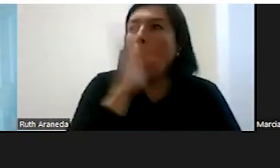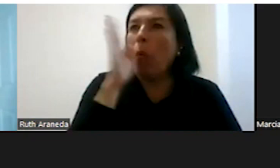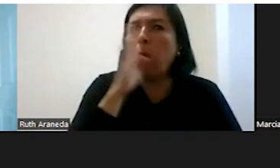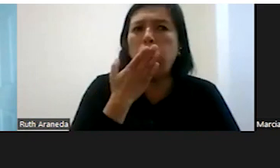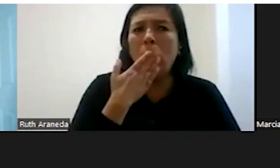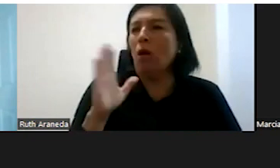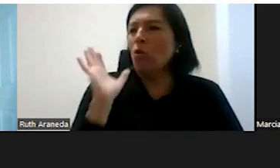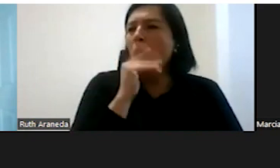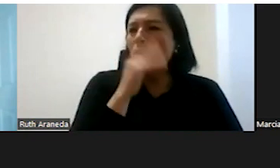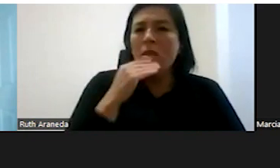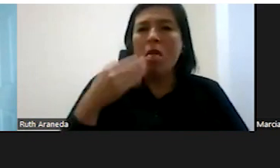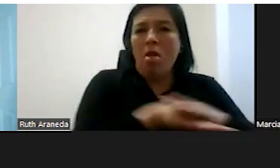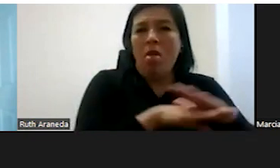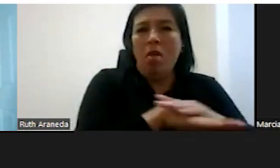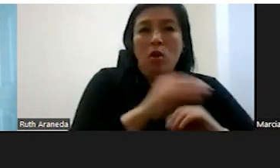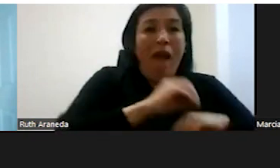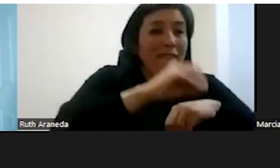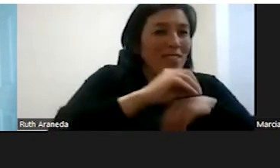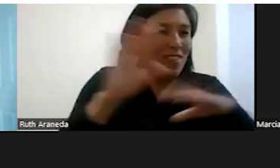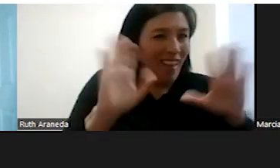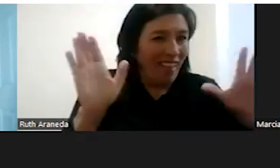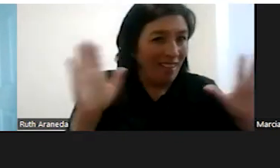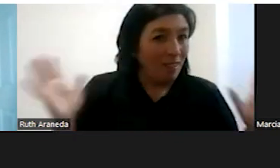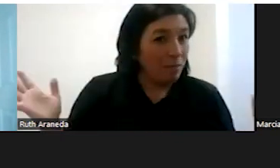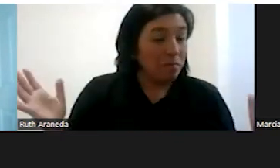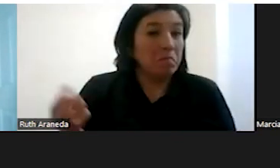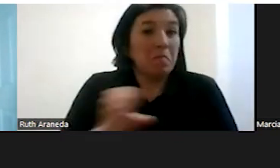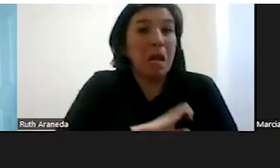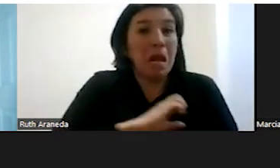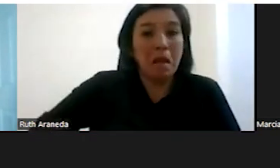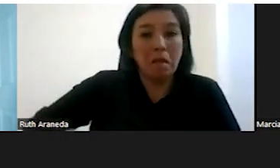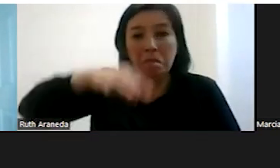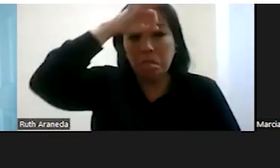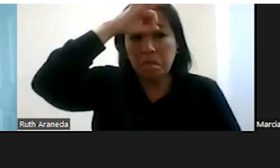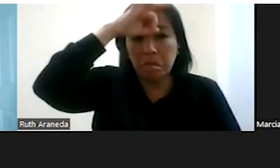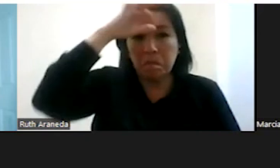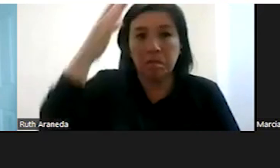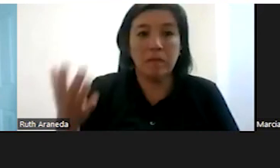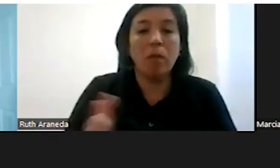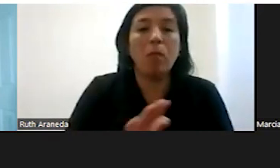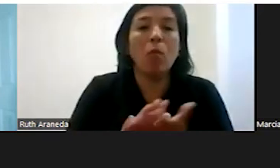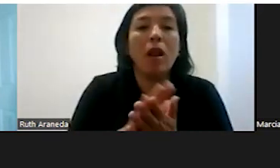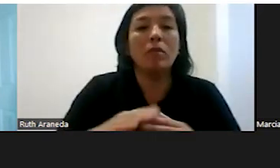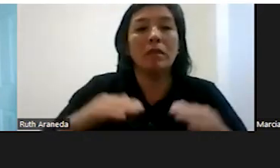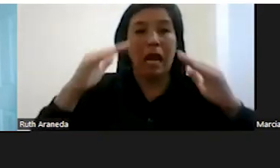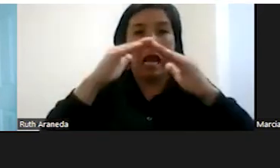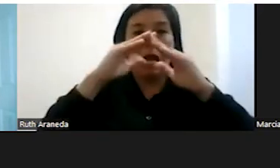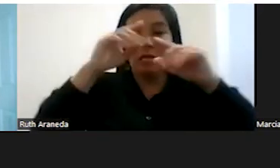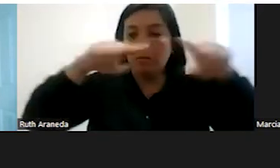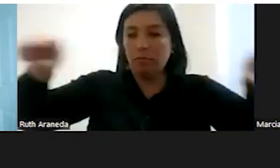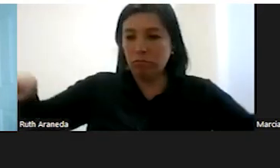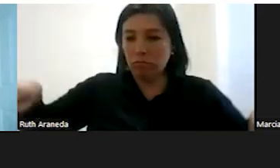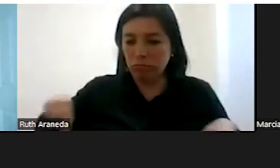Y ahí, bueno, el Estado no tiene recursos para apoyar eso. ¿Qué le pasa a un particular si se decreta que su casa es patrimonio? No